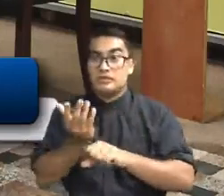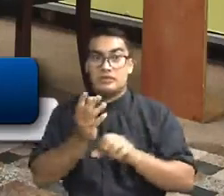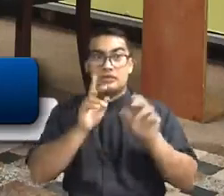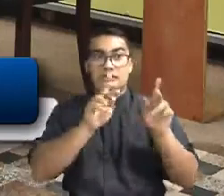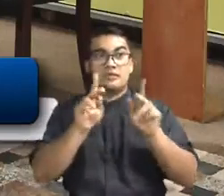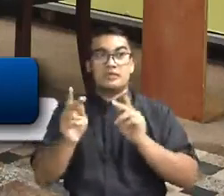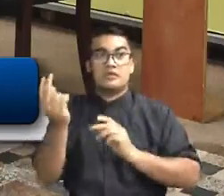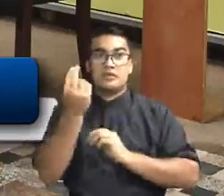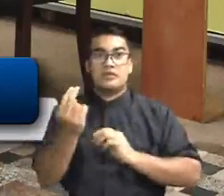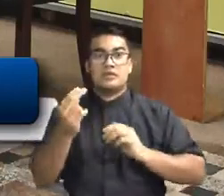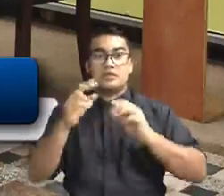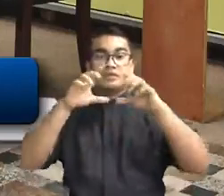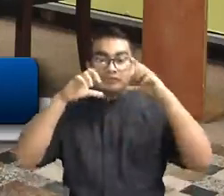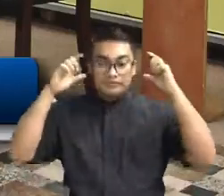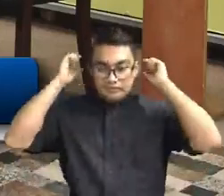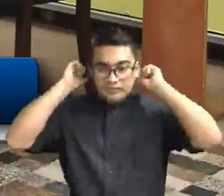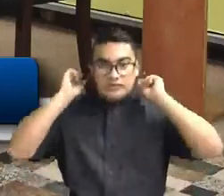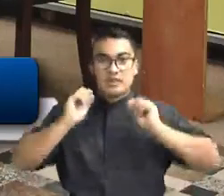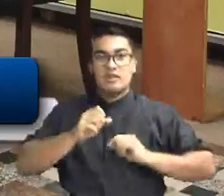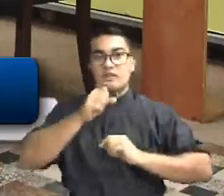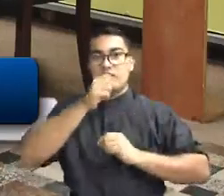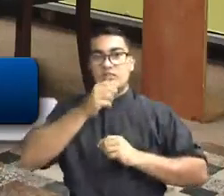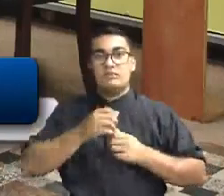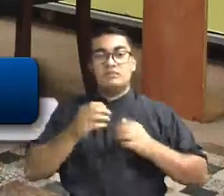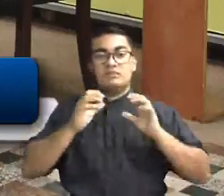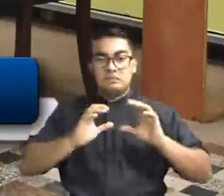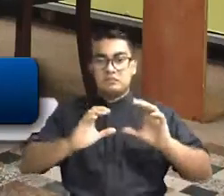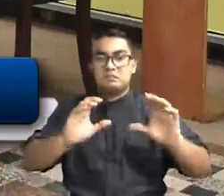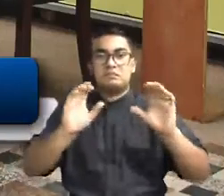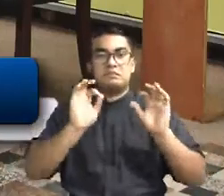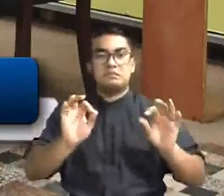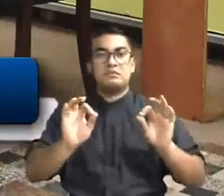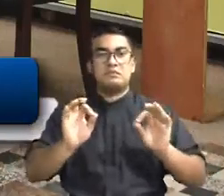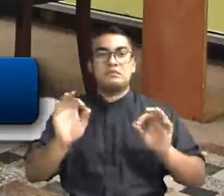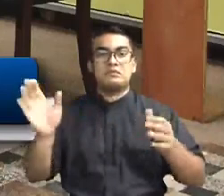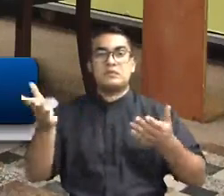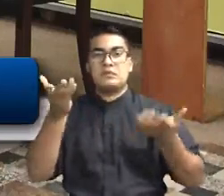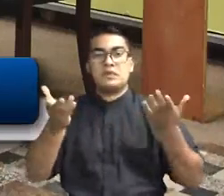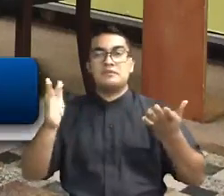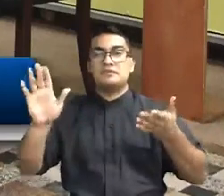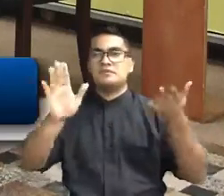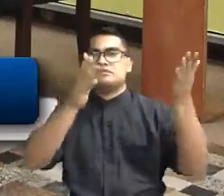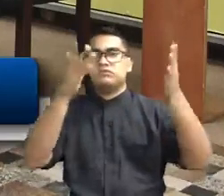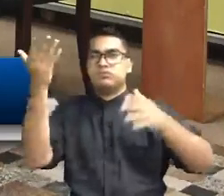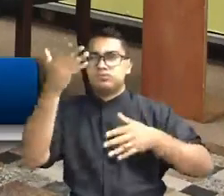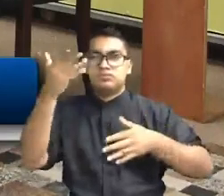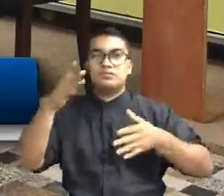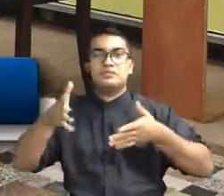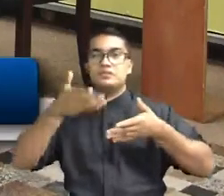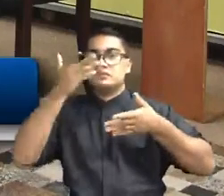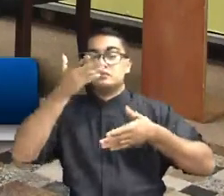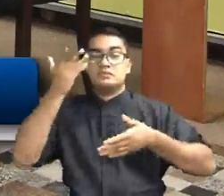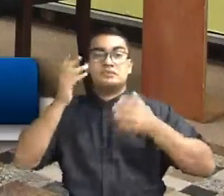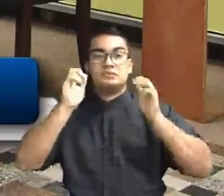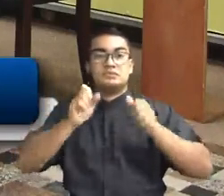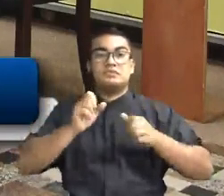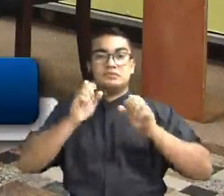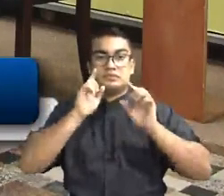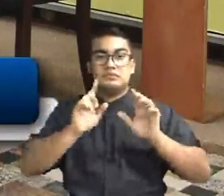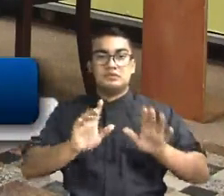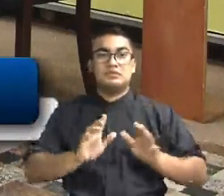usen mascarillas para andar en la calle? Exacto, mascarillas, si están expuestos a humo, la pueden utilizar, no hay